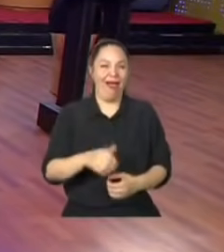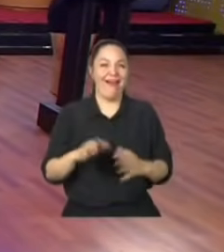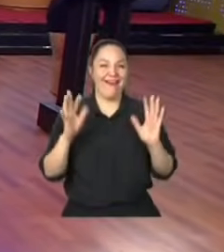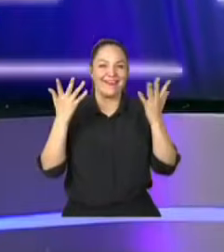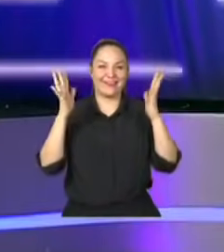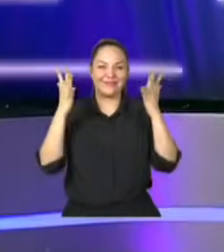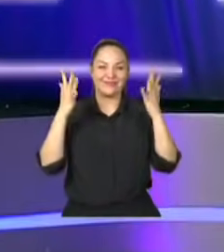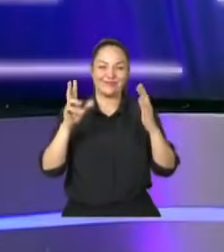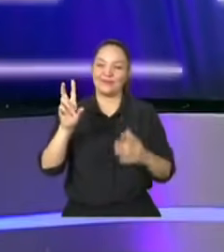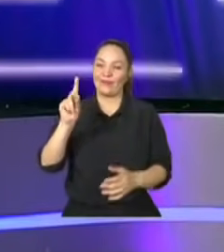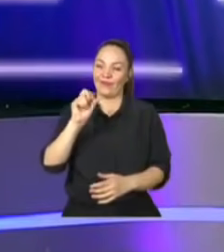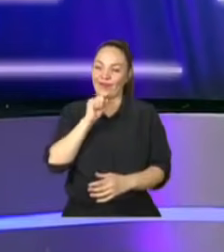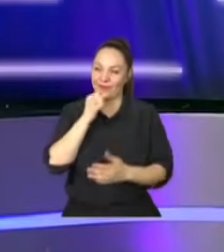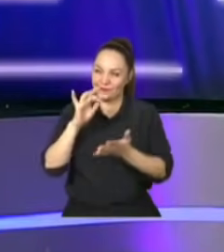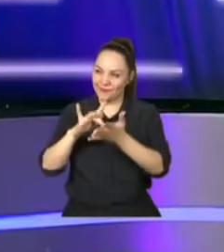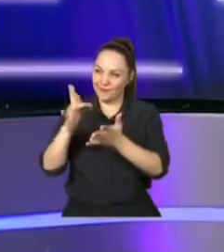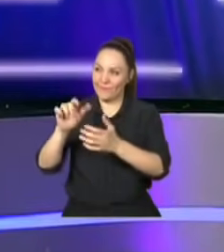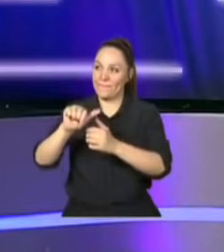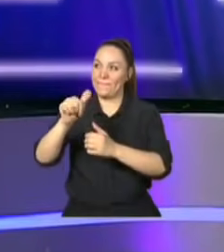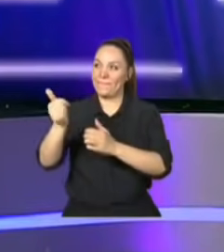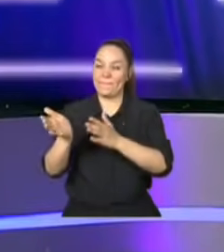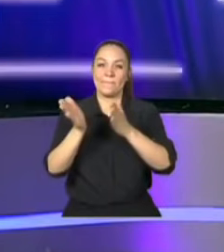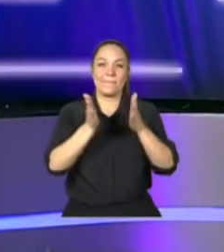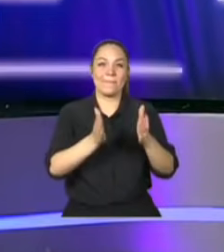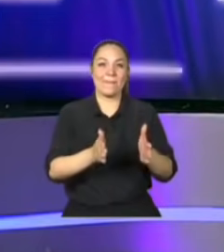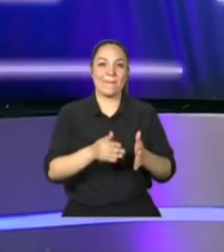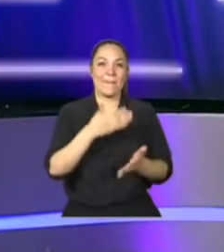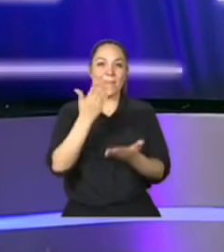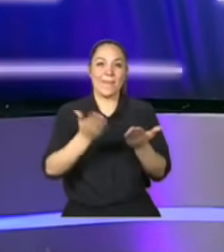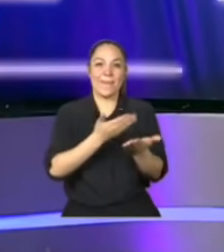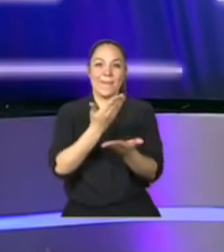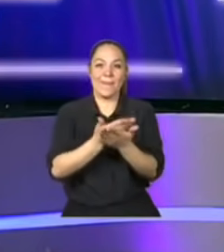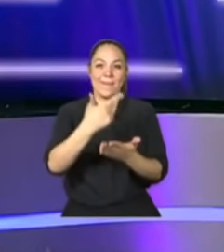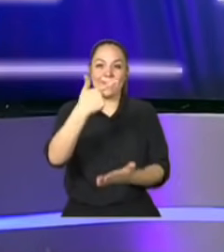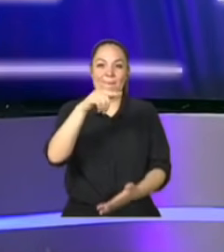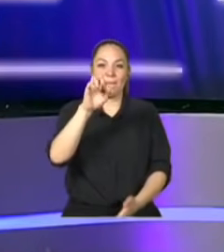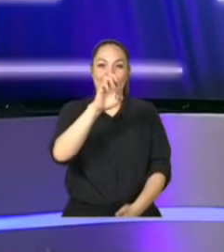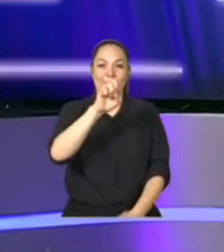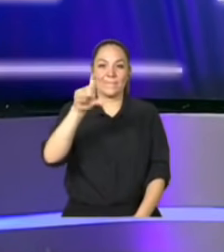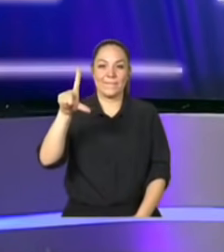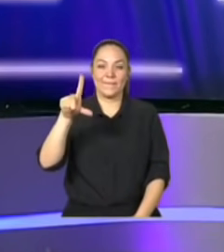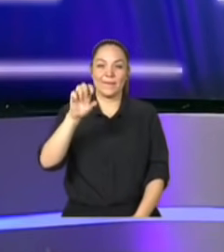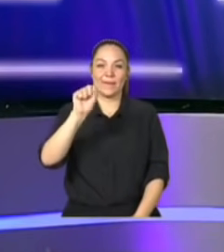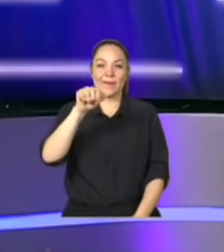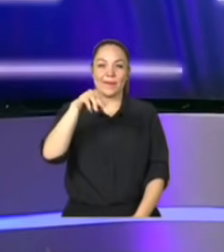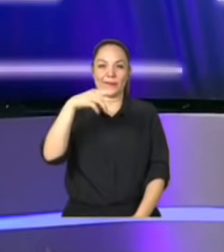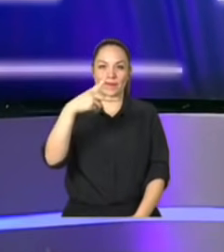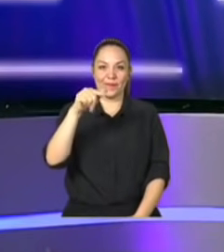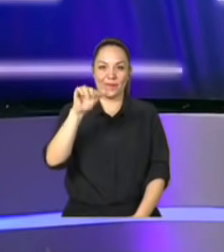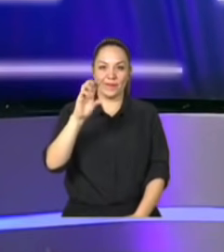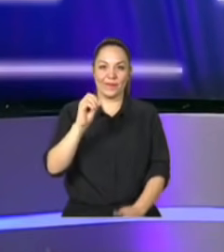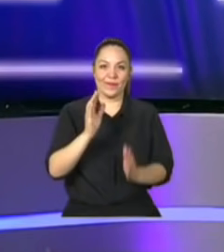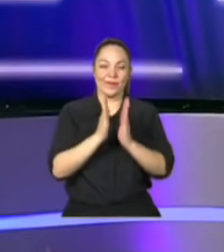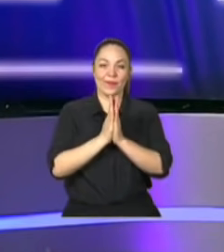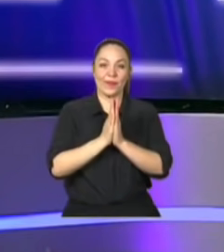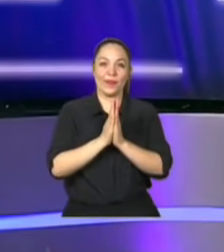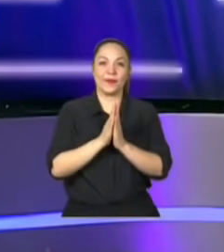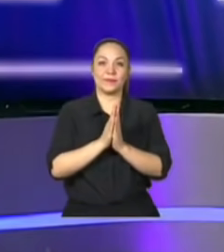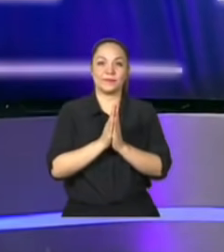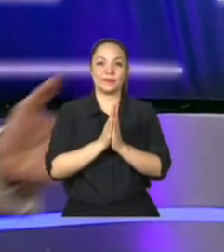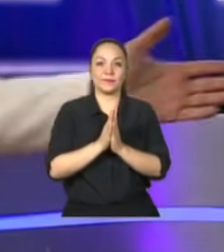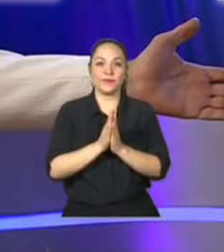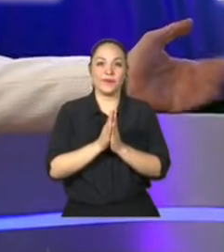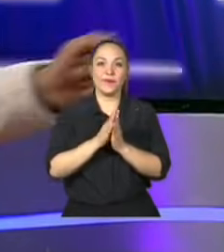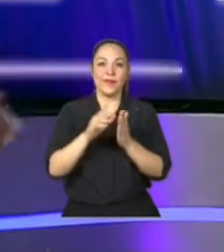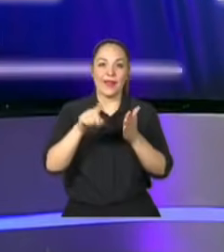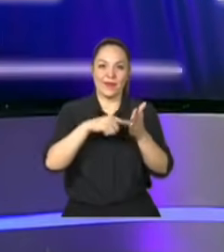30 segundos, gracias. Y ahora voy con la propuesta de Giselle Sampaio, por favor. Es el partido Entrón. El